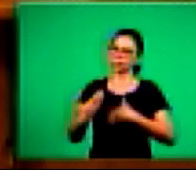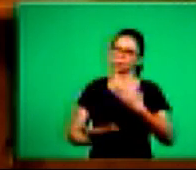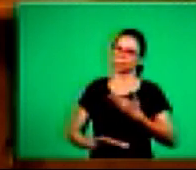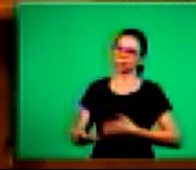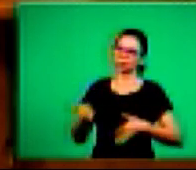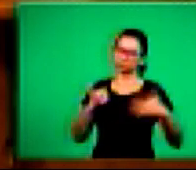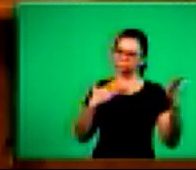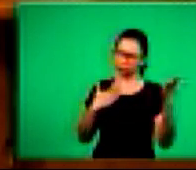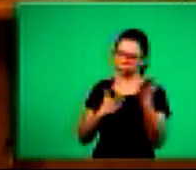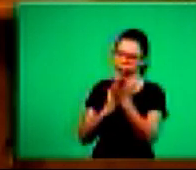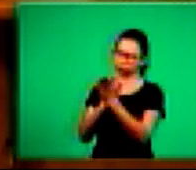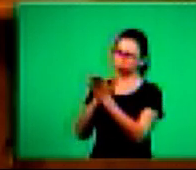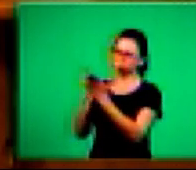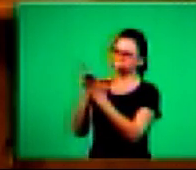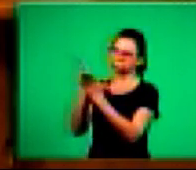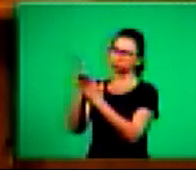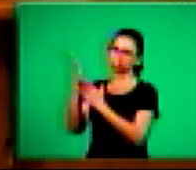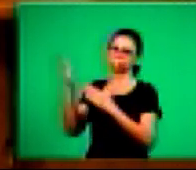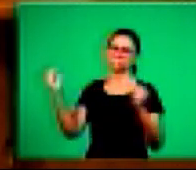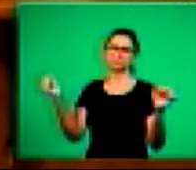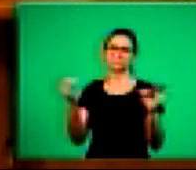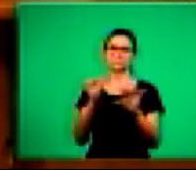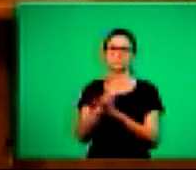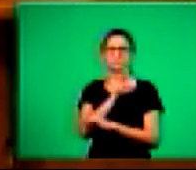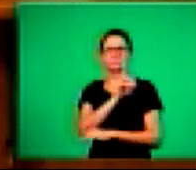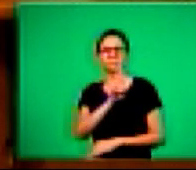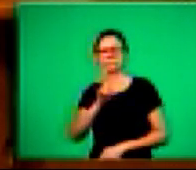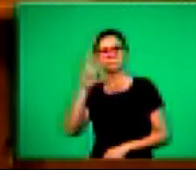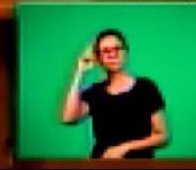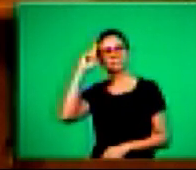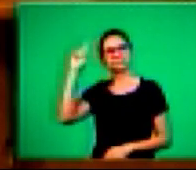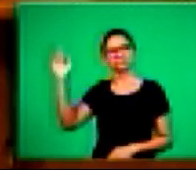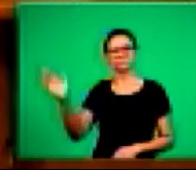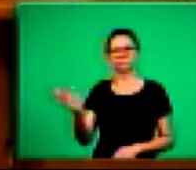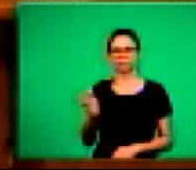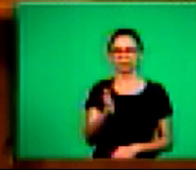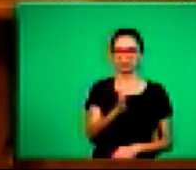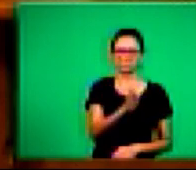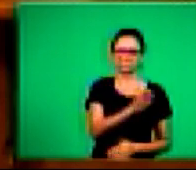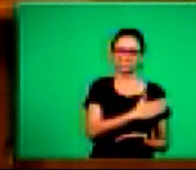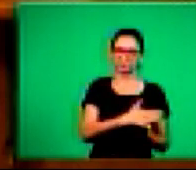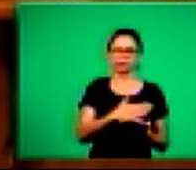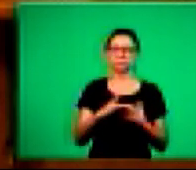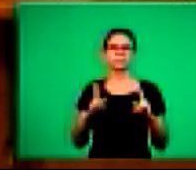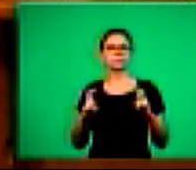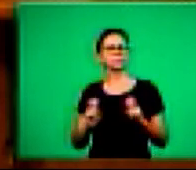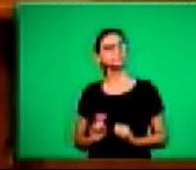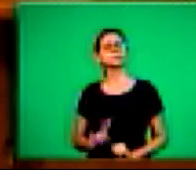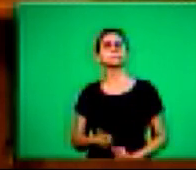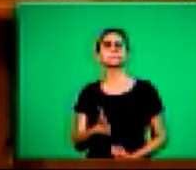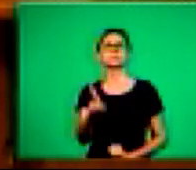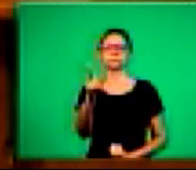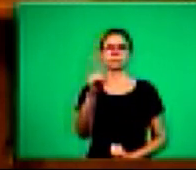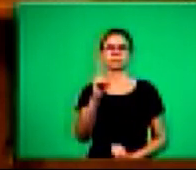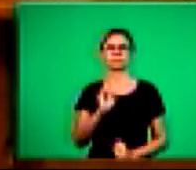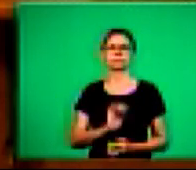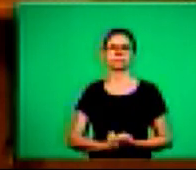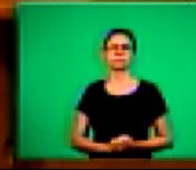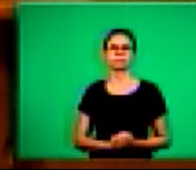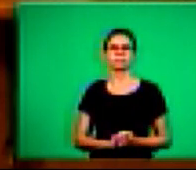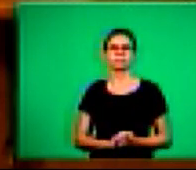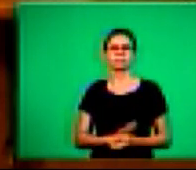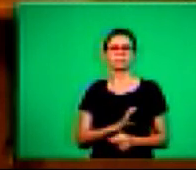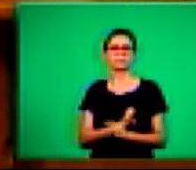realizando la obra para que la iglesia camine para alabanza y gloria del señor ahora nosotros dando continuidad al